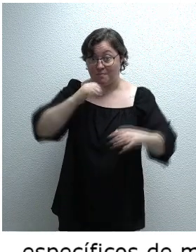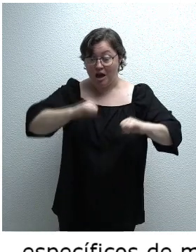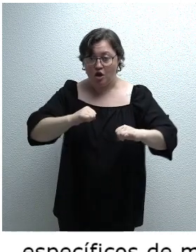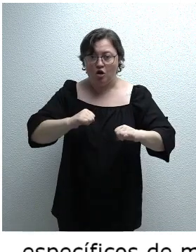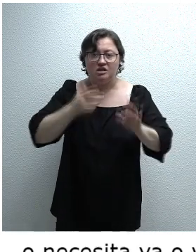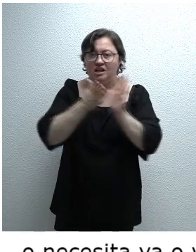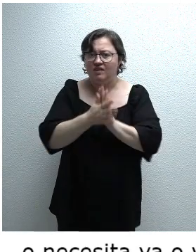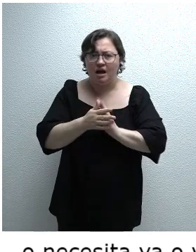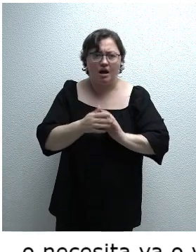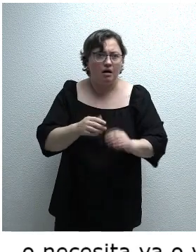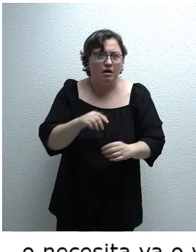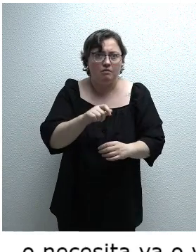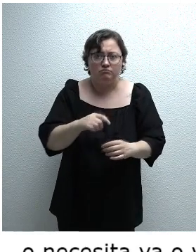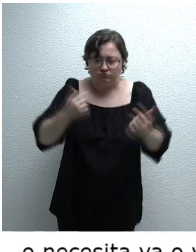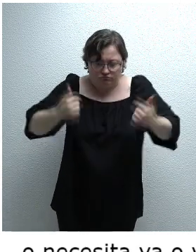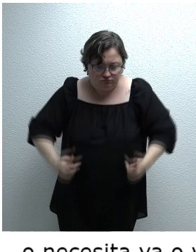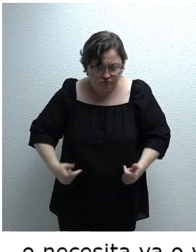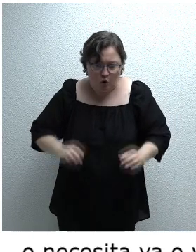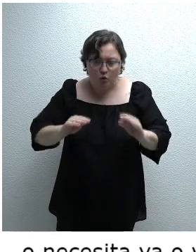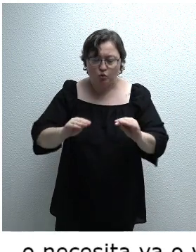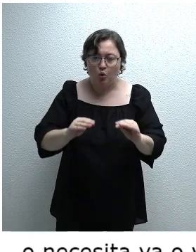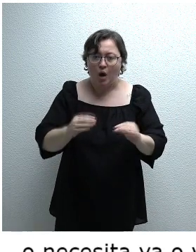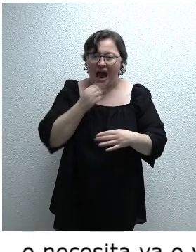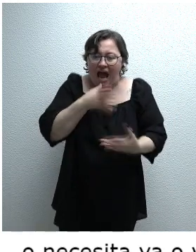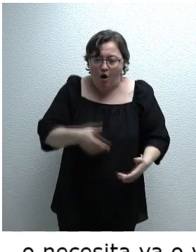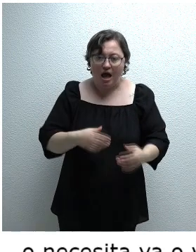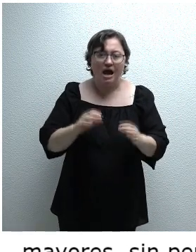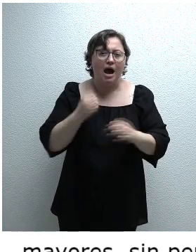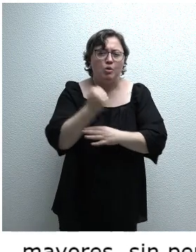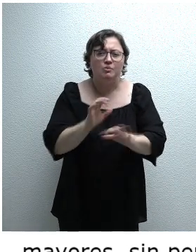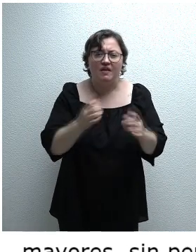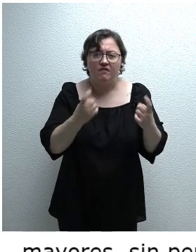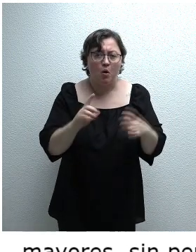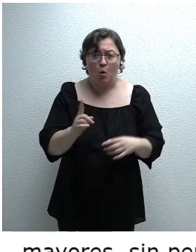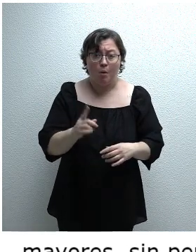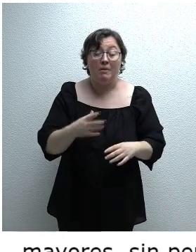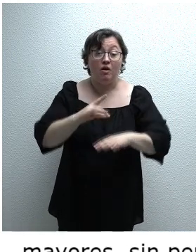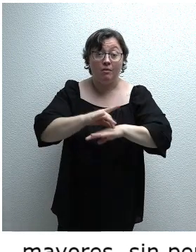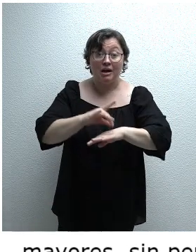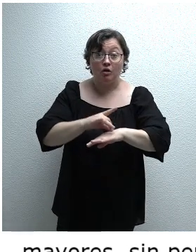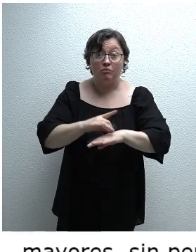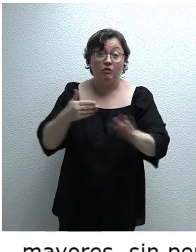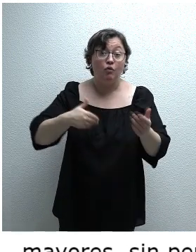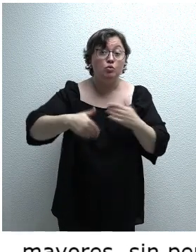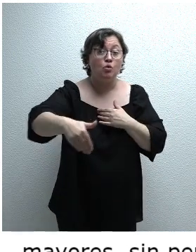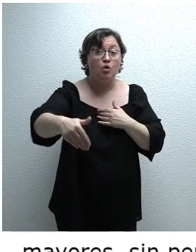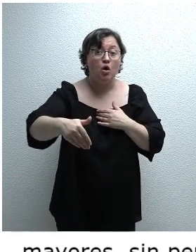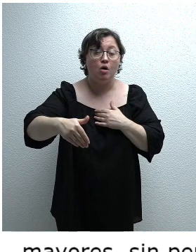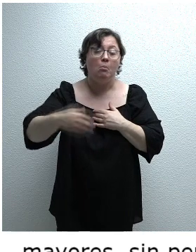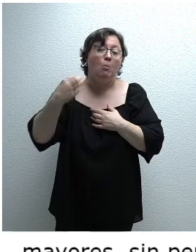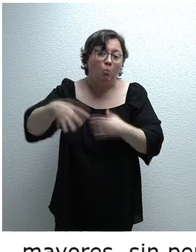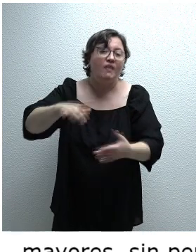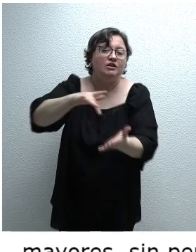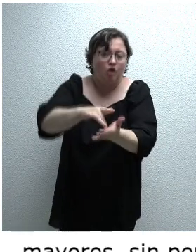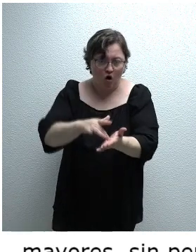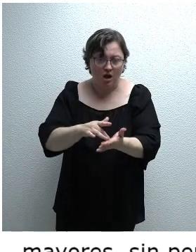de que no sean personas que por su naturaleza necesiten un apoyo especial, como hay patologías que previsiblemente habrá una